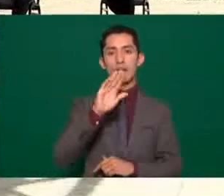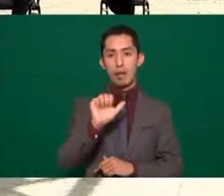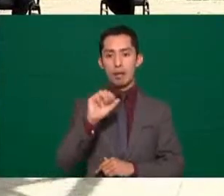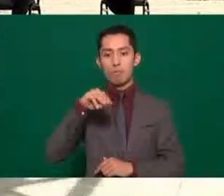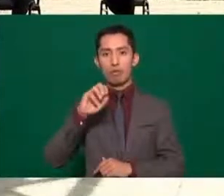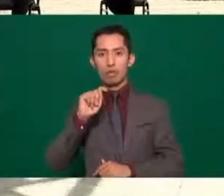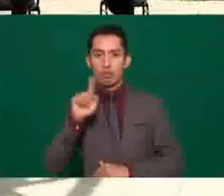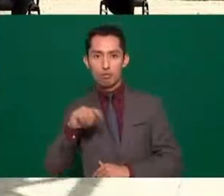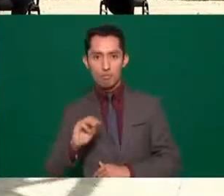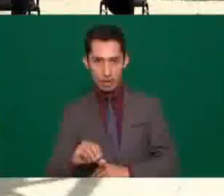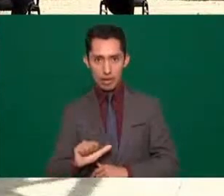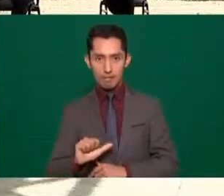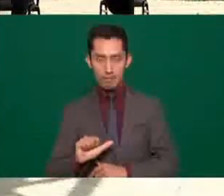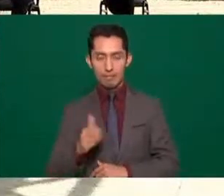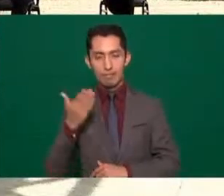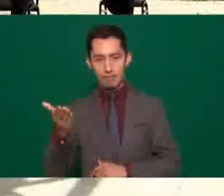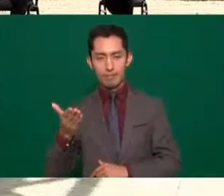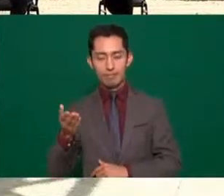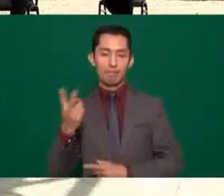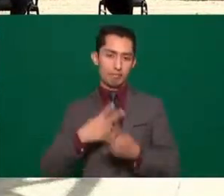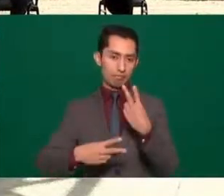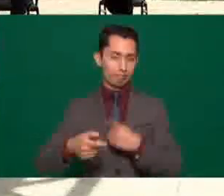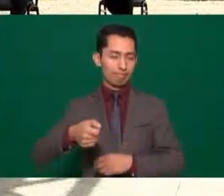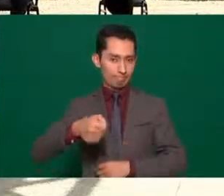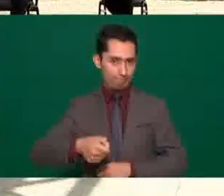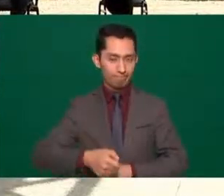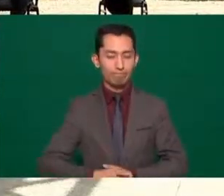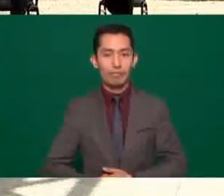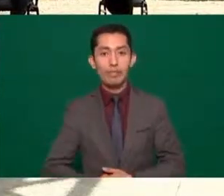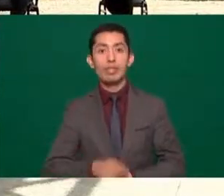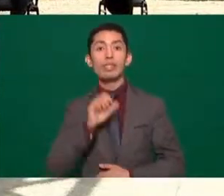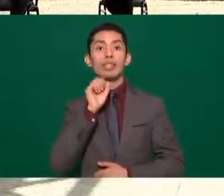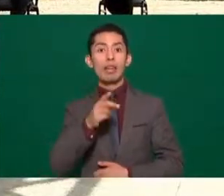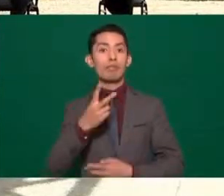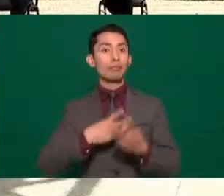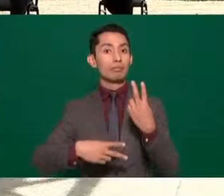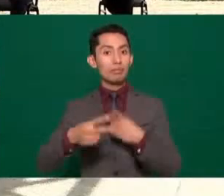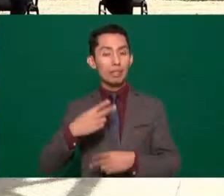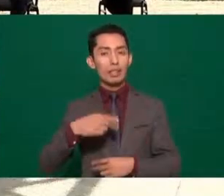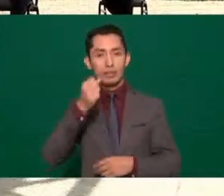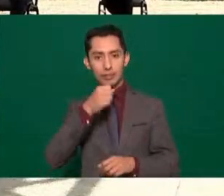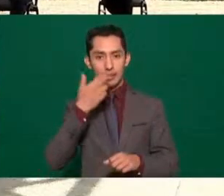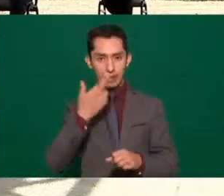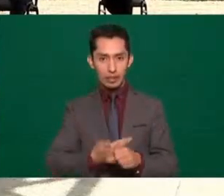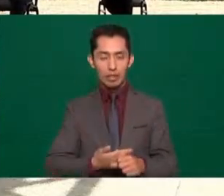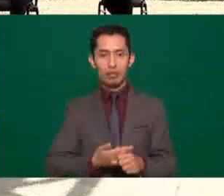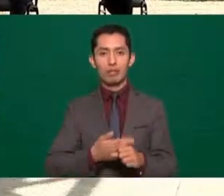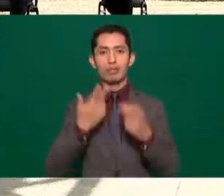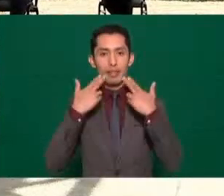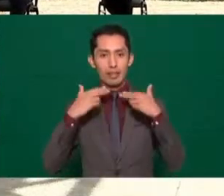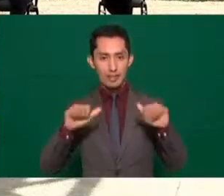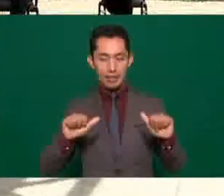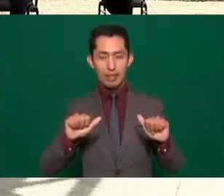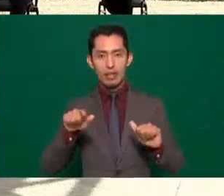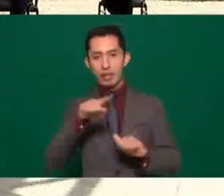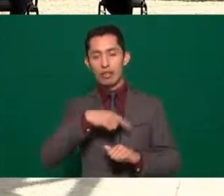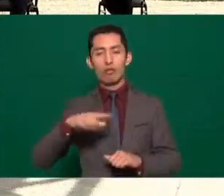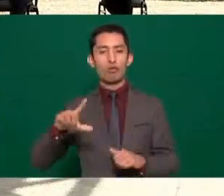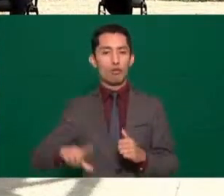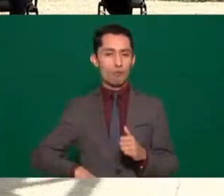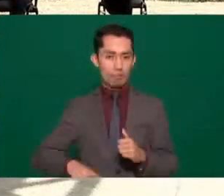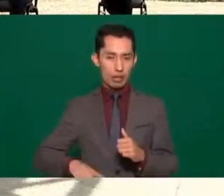Barragán. Así también saludamos la presencia del secretario de Hacienda del Gobierno